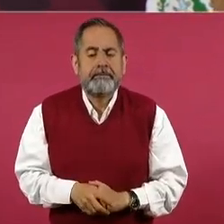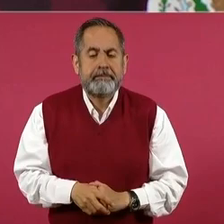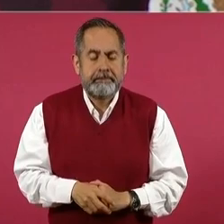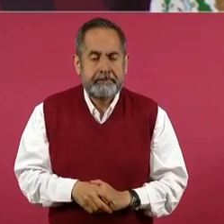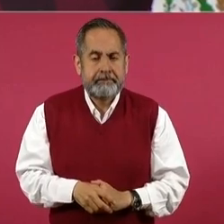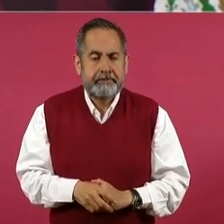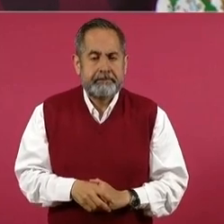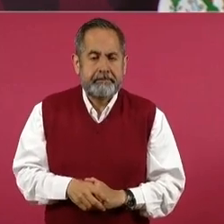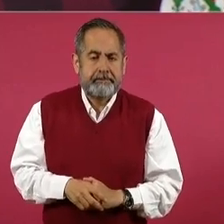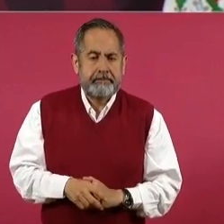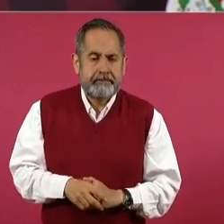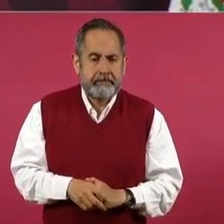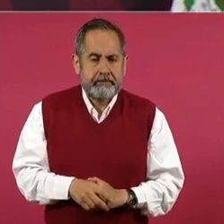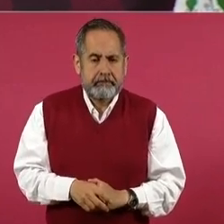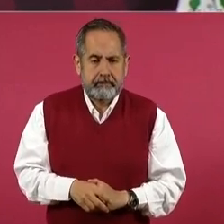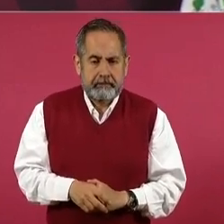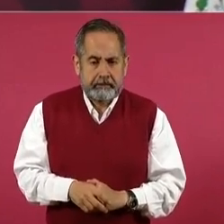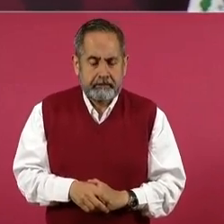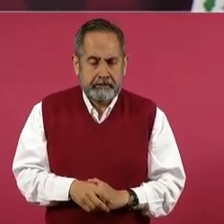les va a tocar…